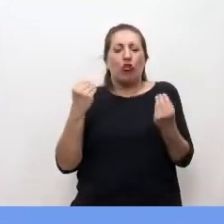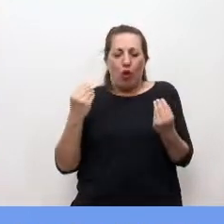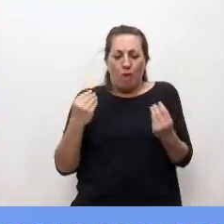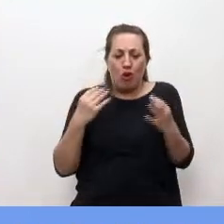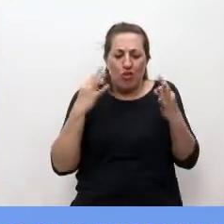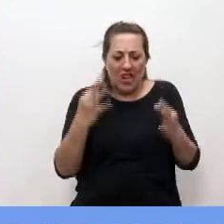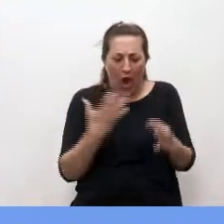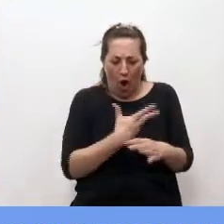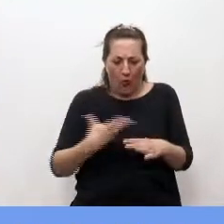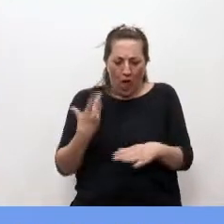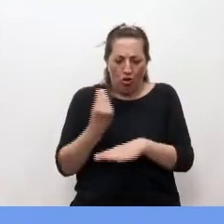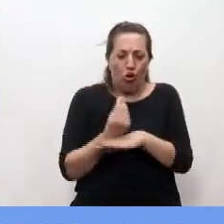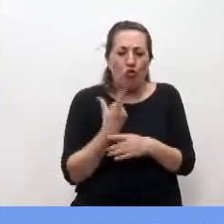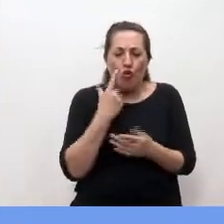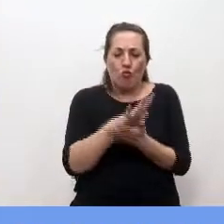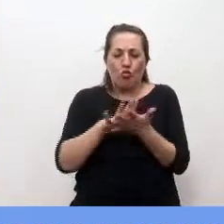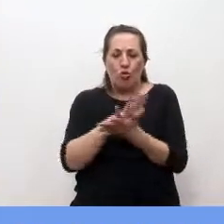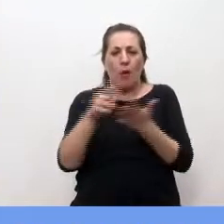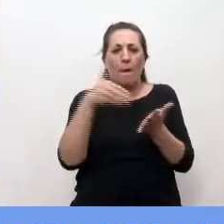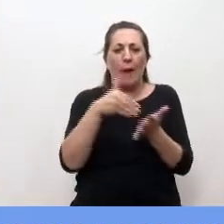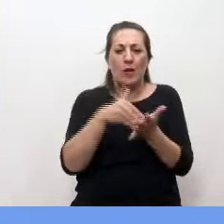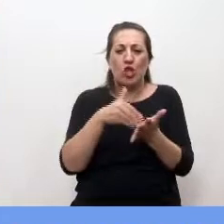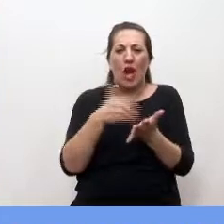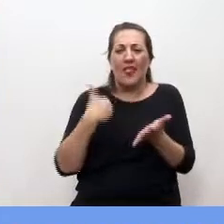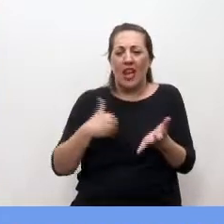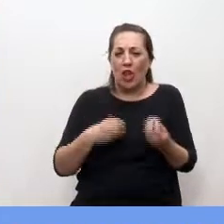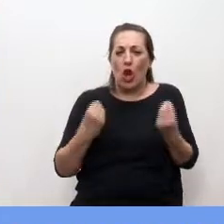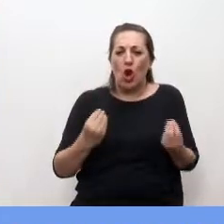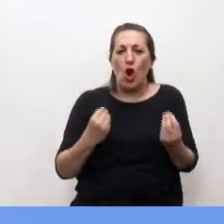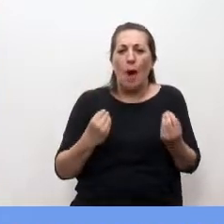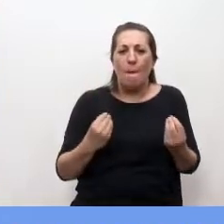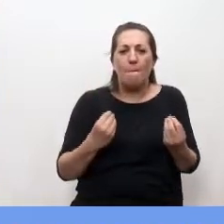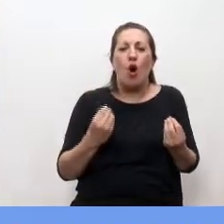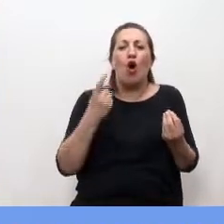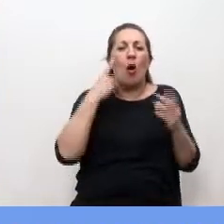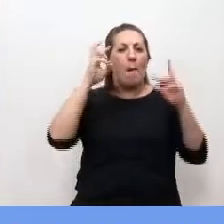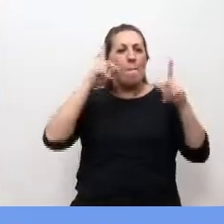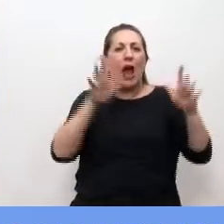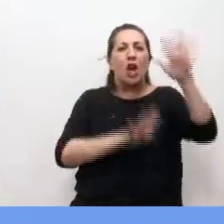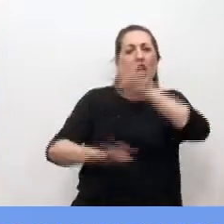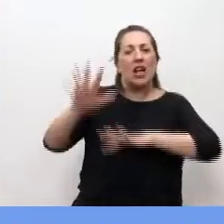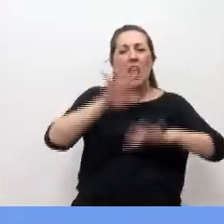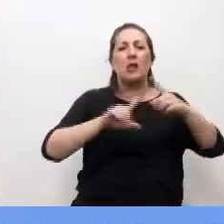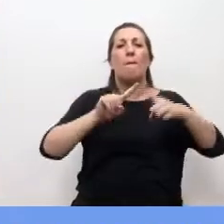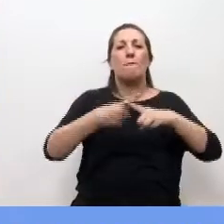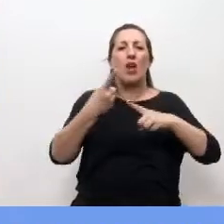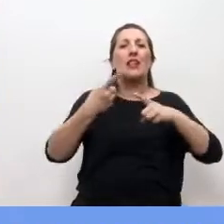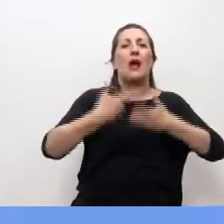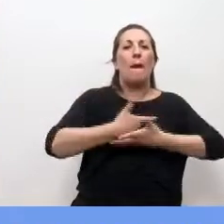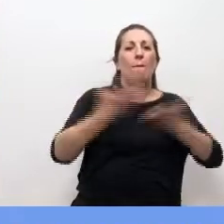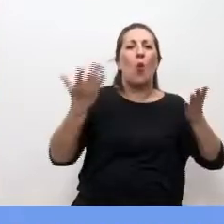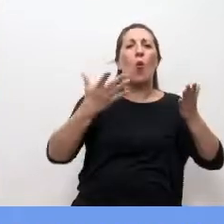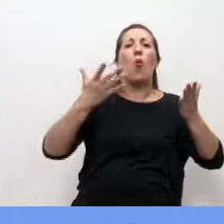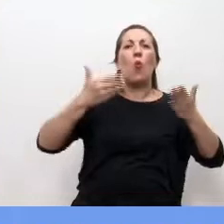tan dura para millones de argentinos negándola como se podía diseñar políticas públicas a largo plazo si no sabemos